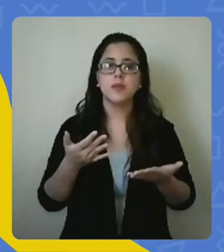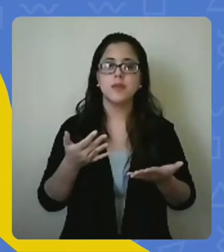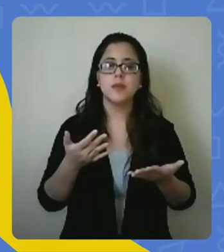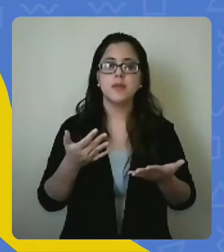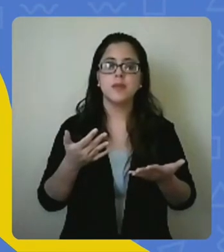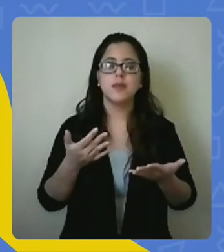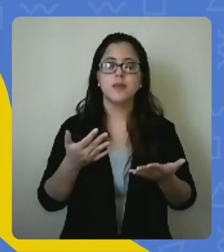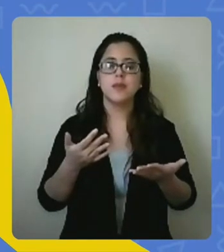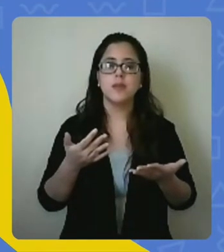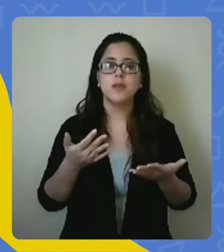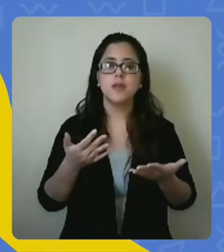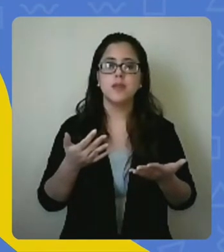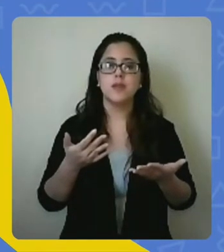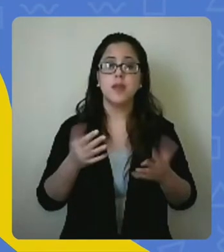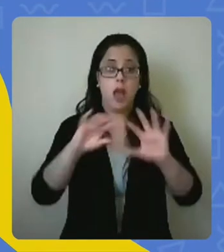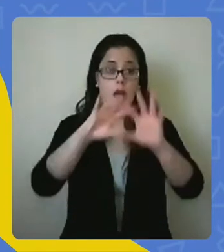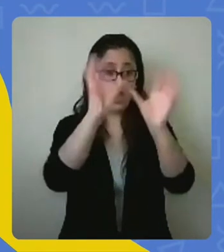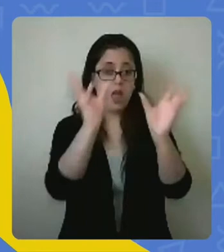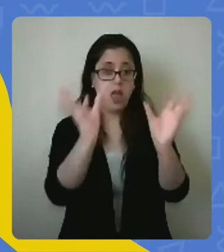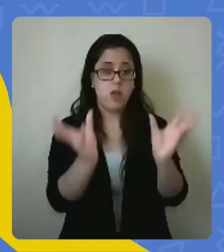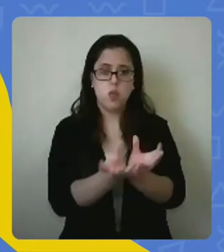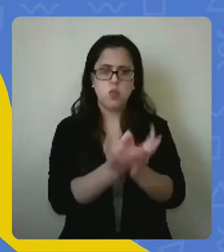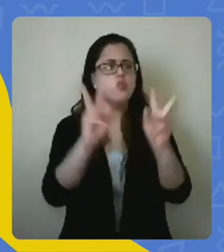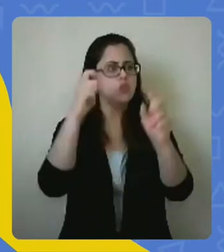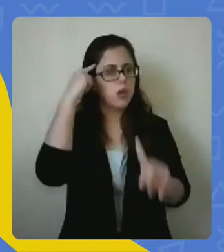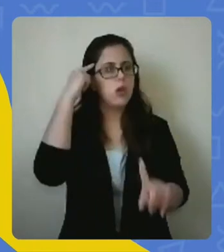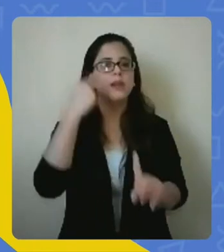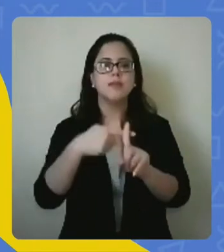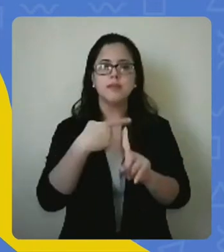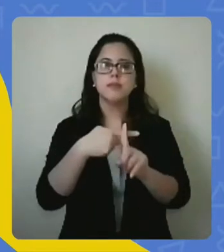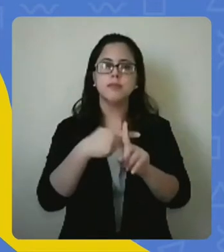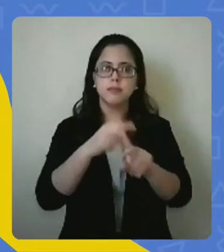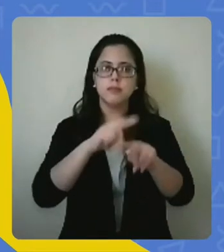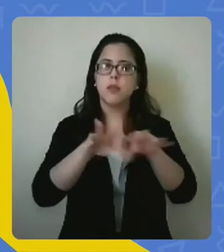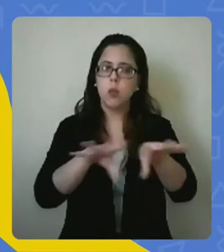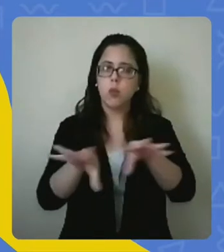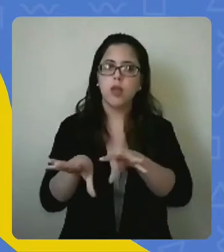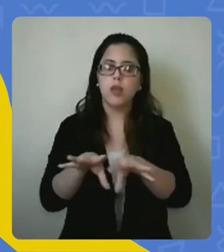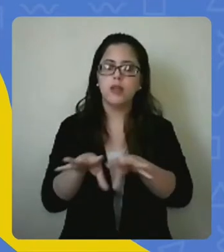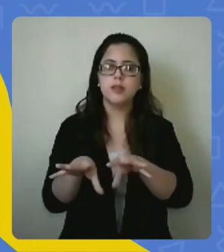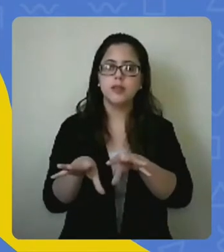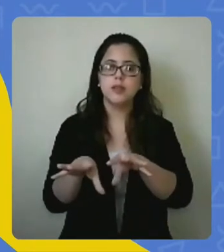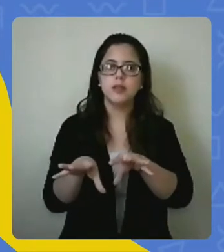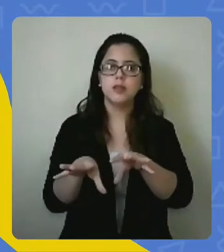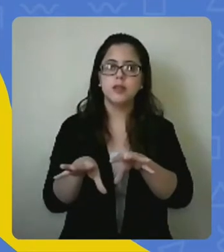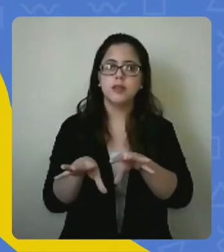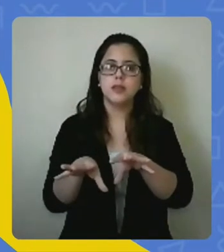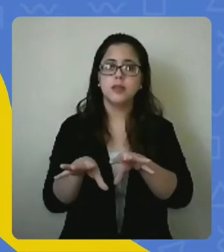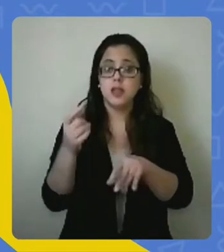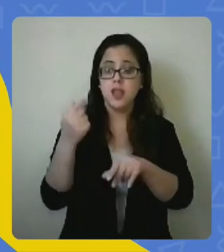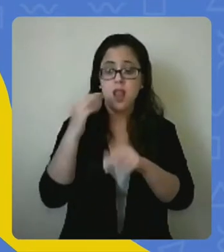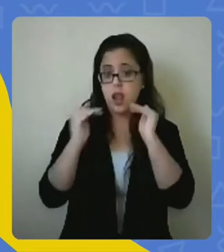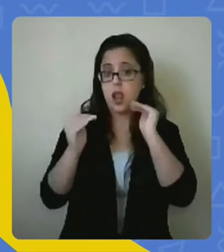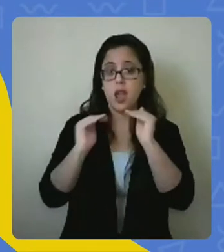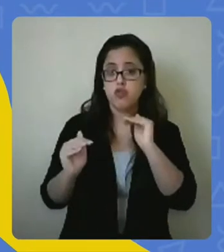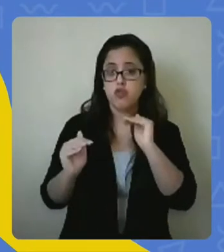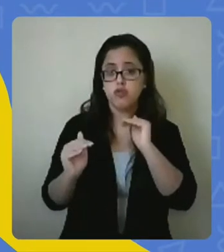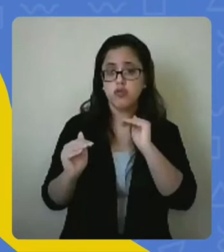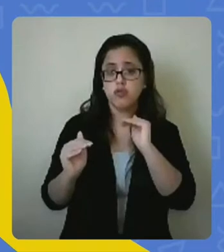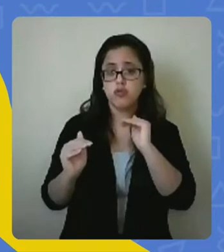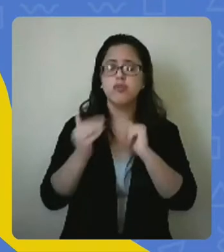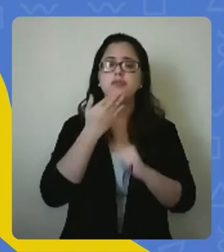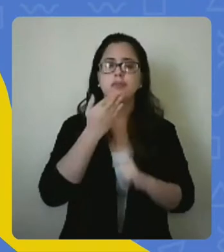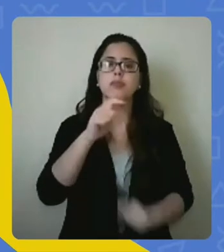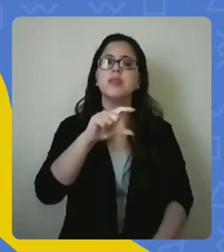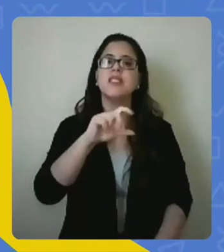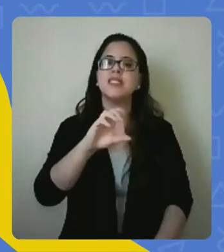universalmente una disposición positiva a hacer cosas, ¿ya? Y no solo en niños. CDT Juegos